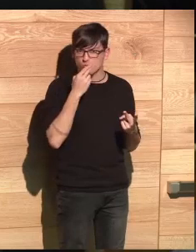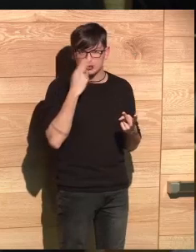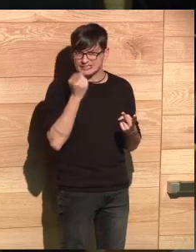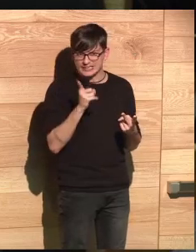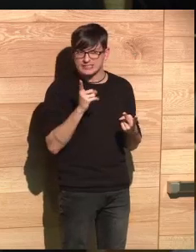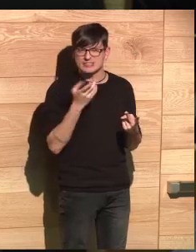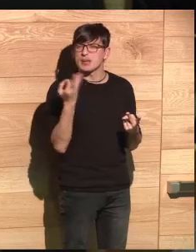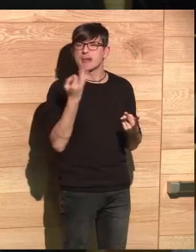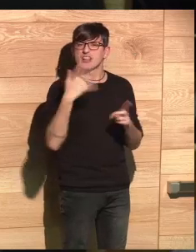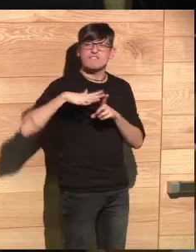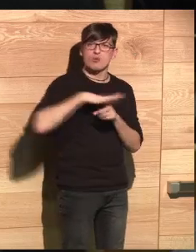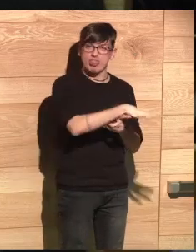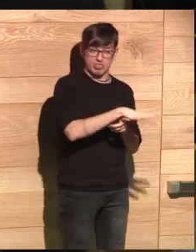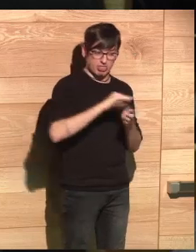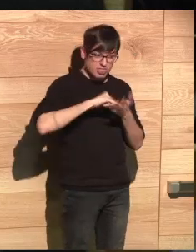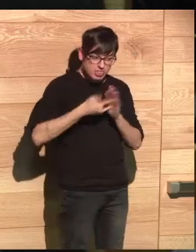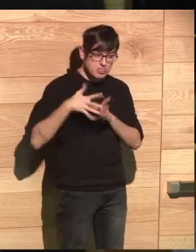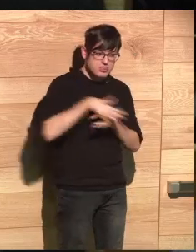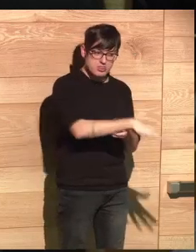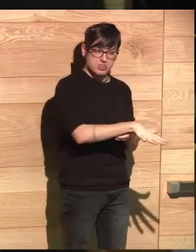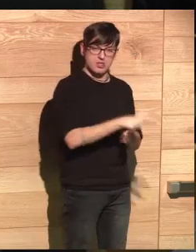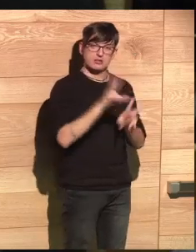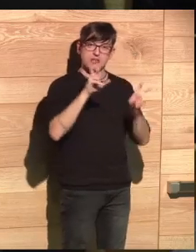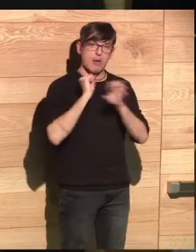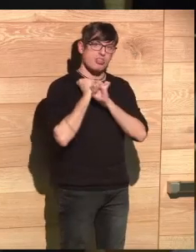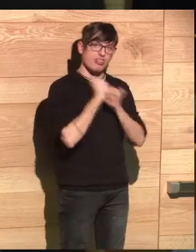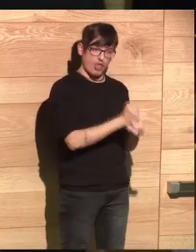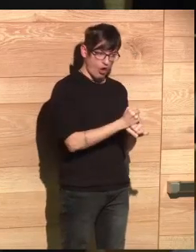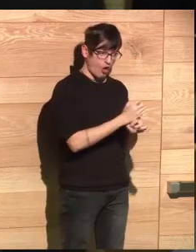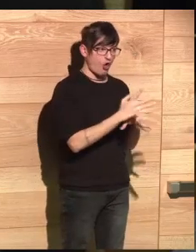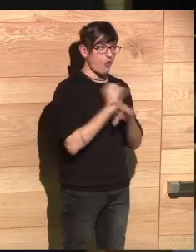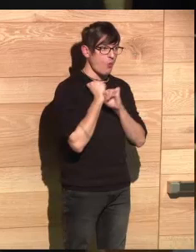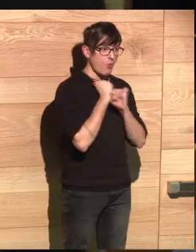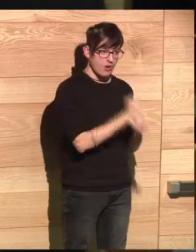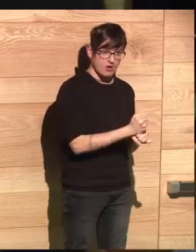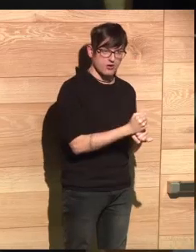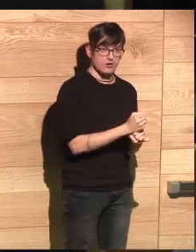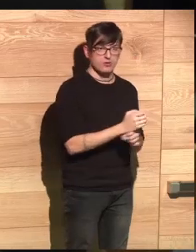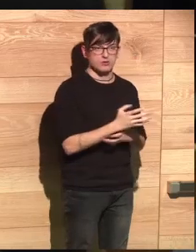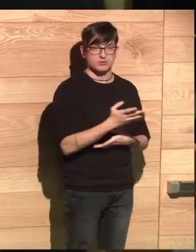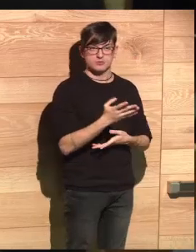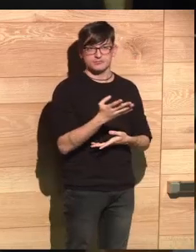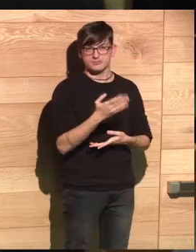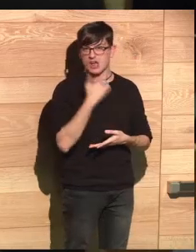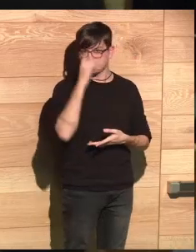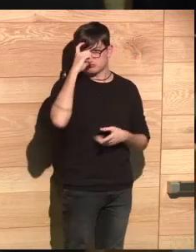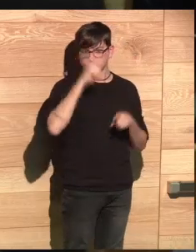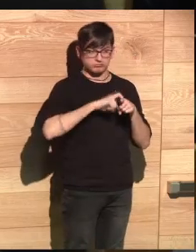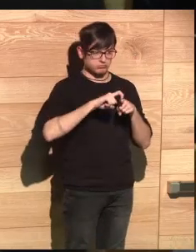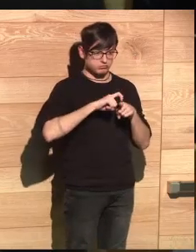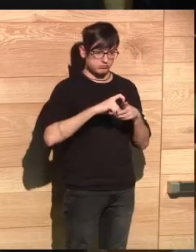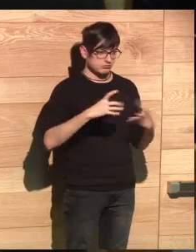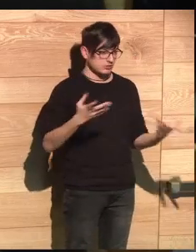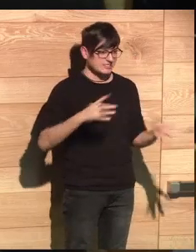la influencia que tienen las tecnologías, la adicción a los juegos, no adicción, el trastorno que tiene de jugar compulsivamente